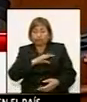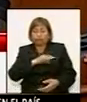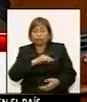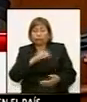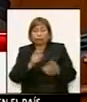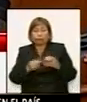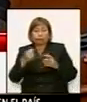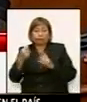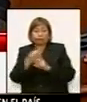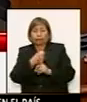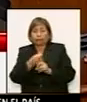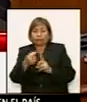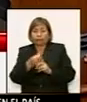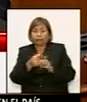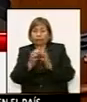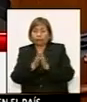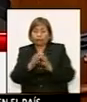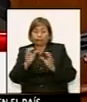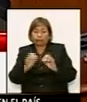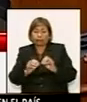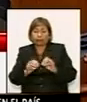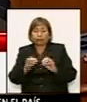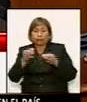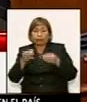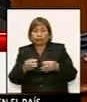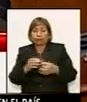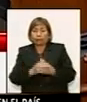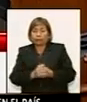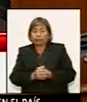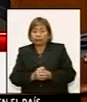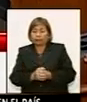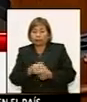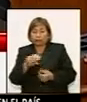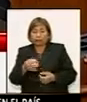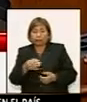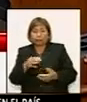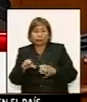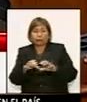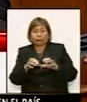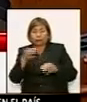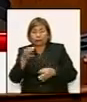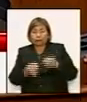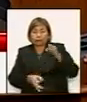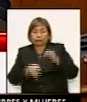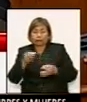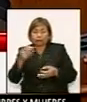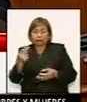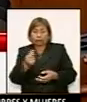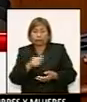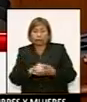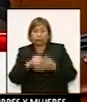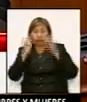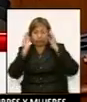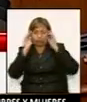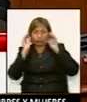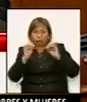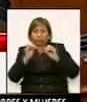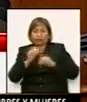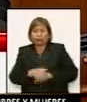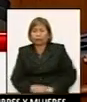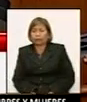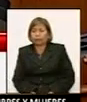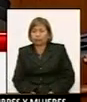víctimas de violencia, garantizándose el derecho fundamental del verdadero acceso a la justicia en forma rápida y oportuna.